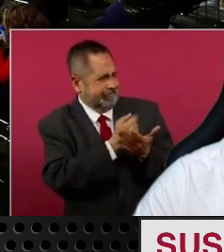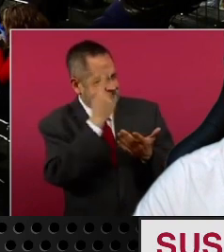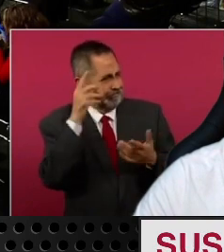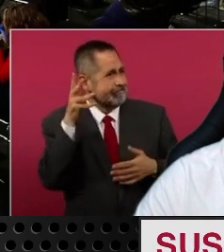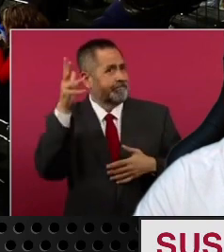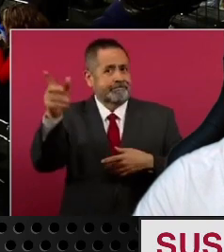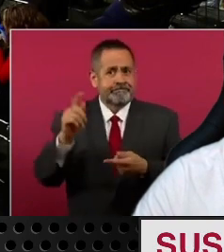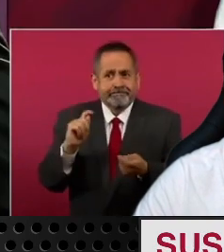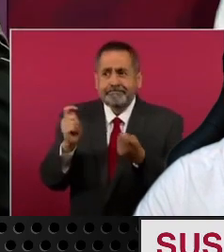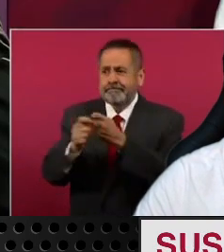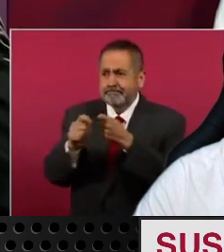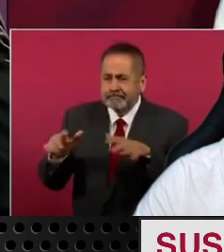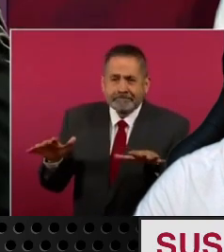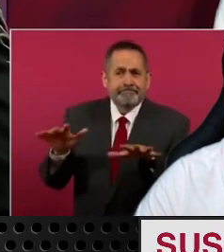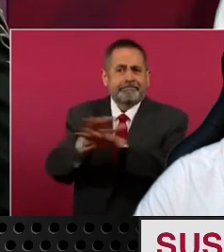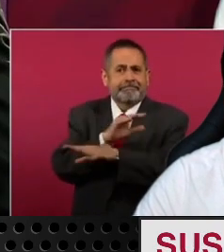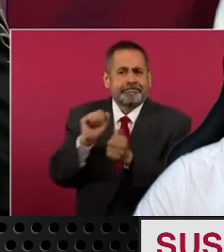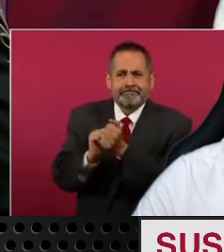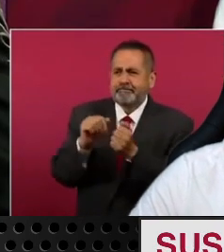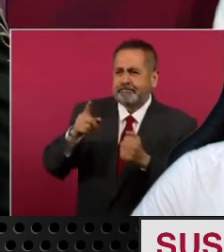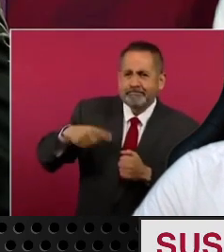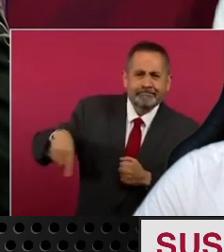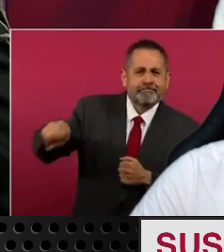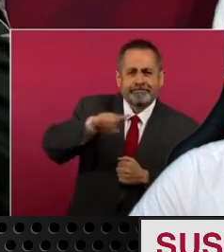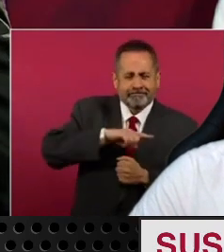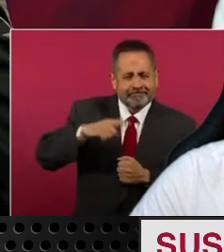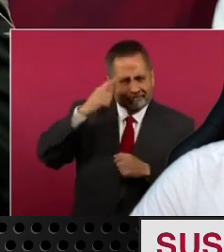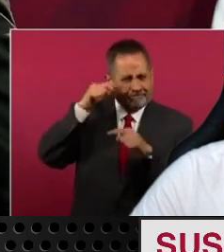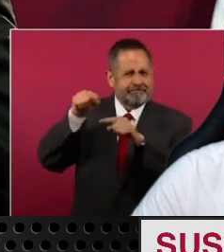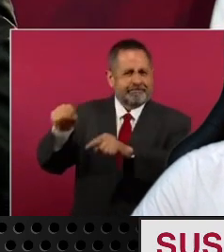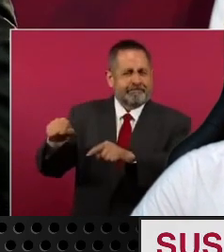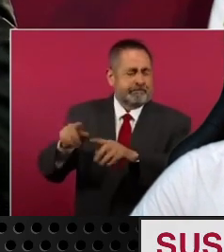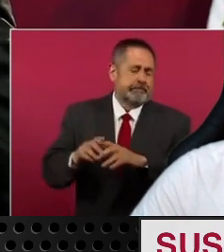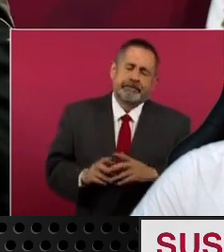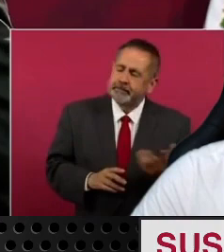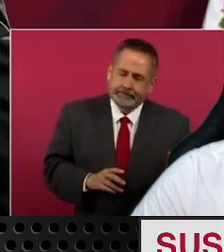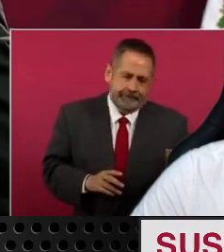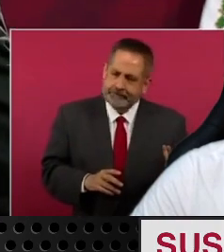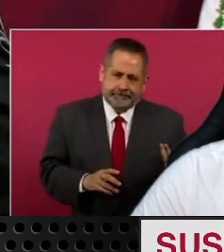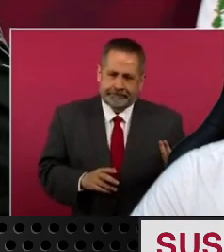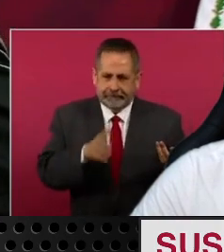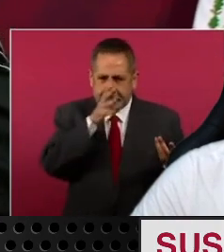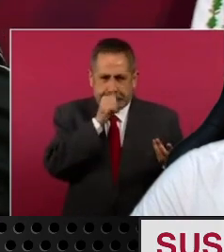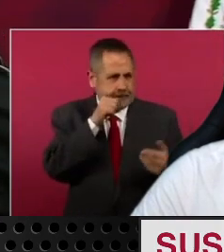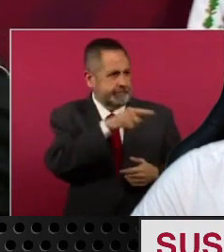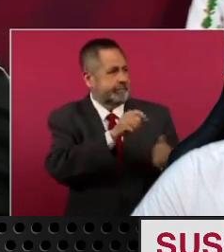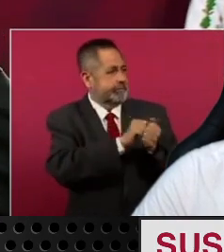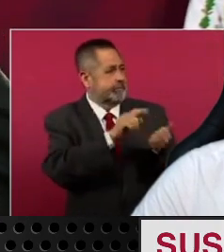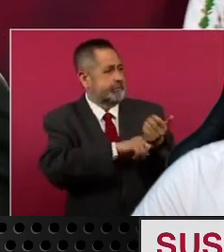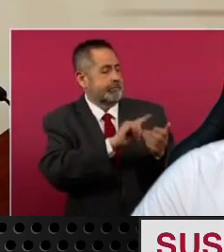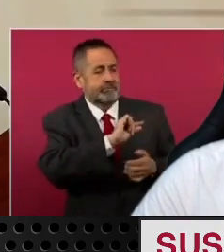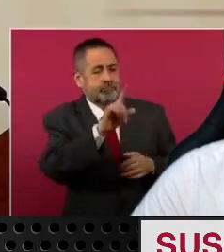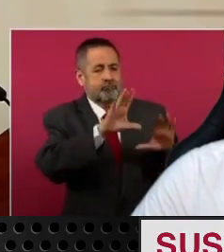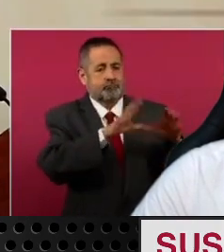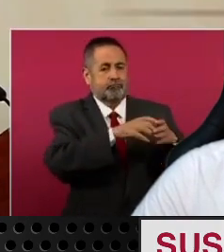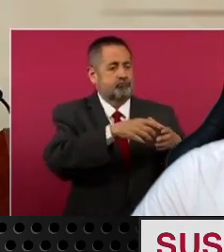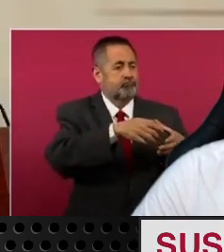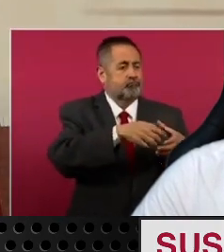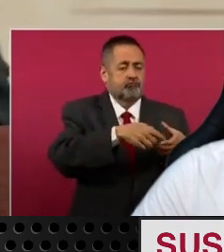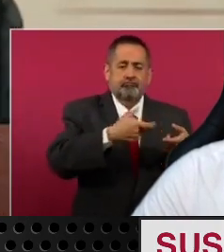la transformación de México en manos de